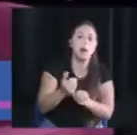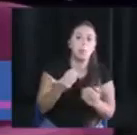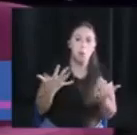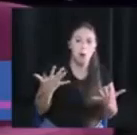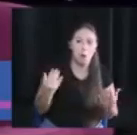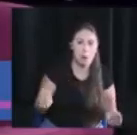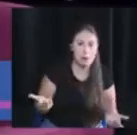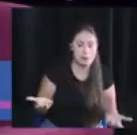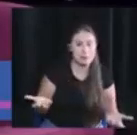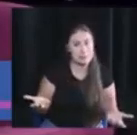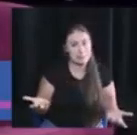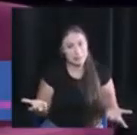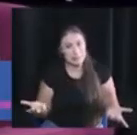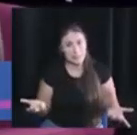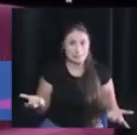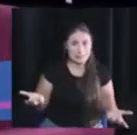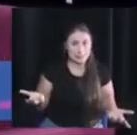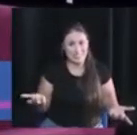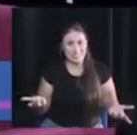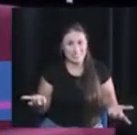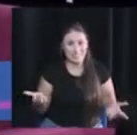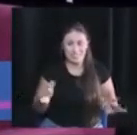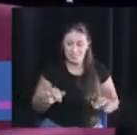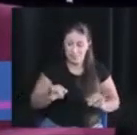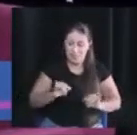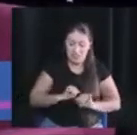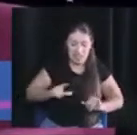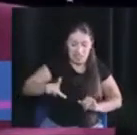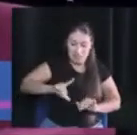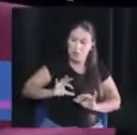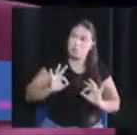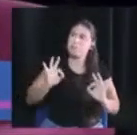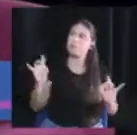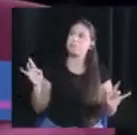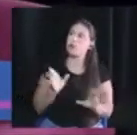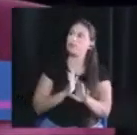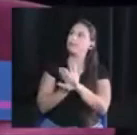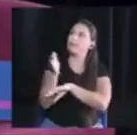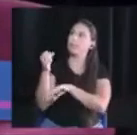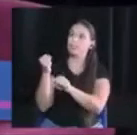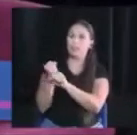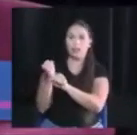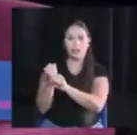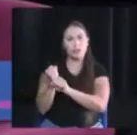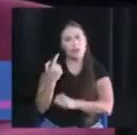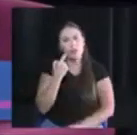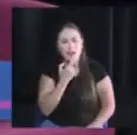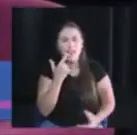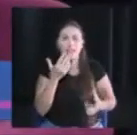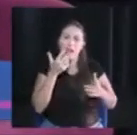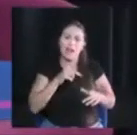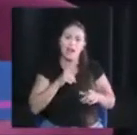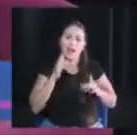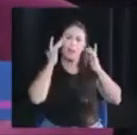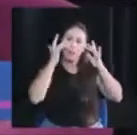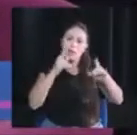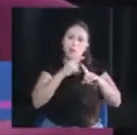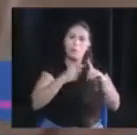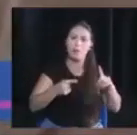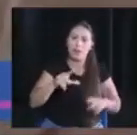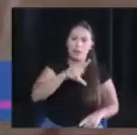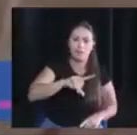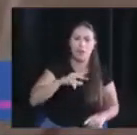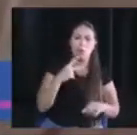desempeñar? ¡Ay! Es muy serio que la educación media no le ofrezca a todo